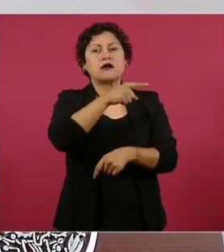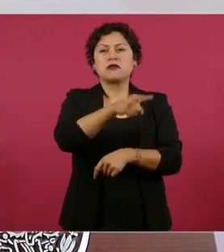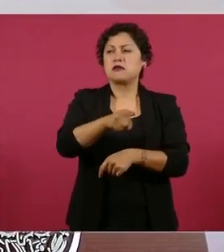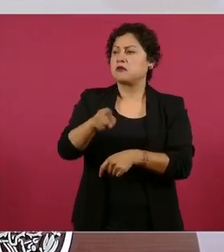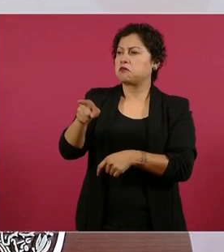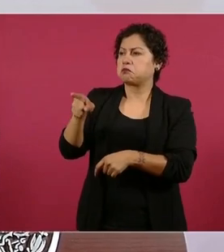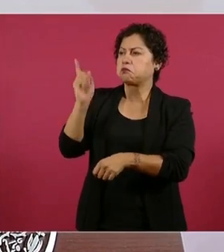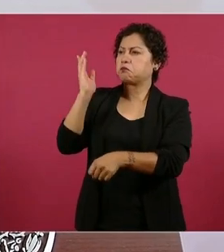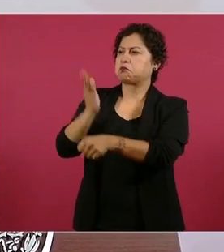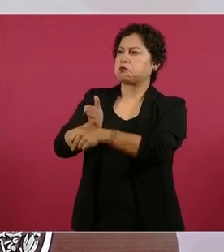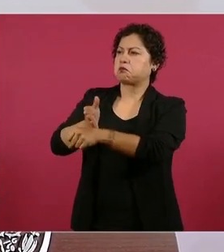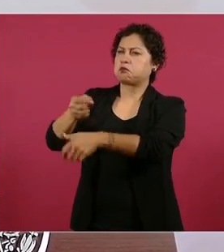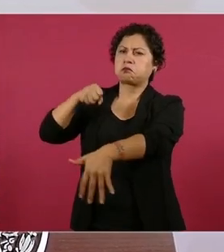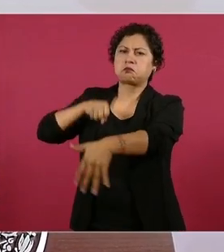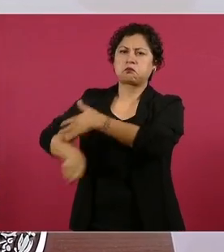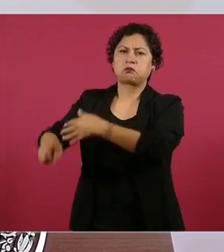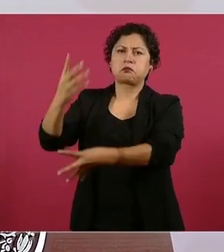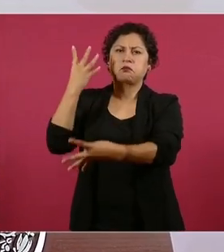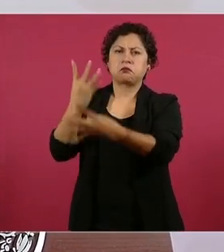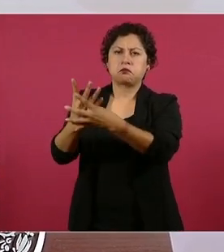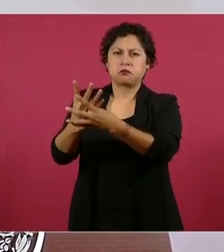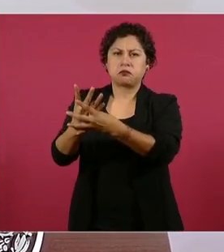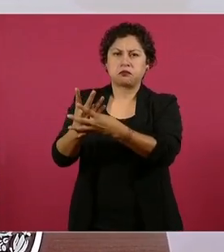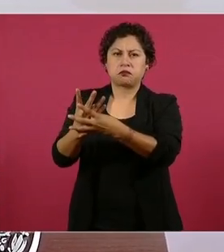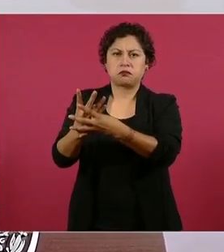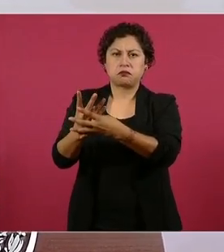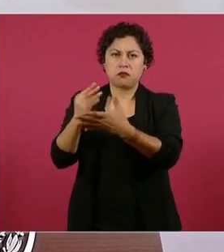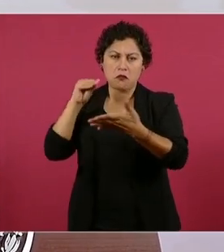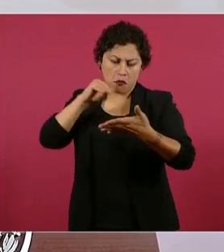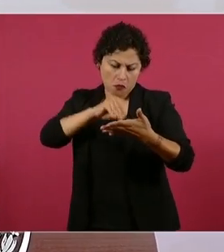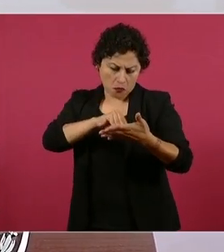acusados de lavado de dinero.